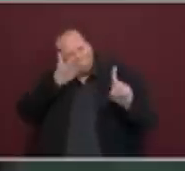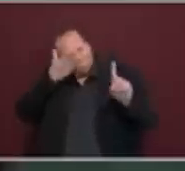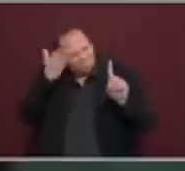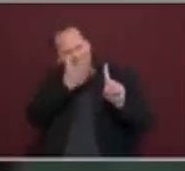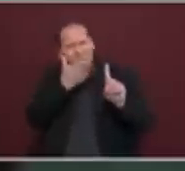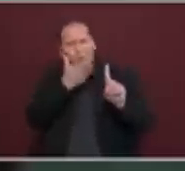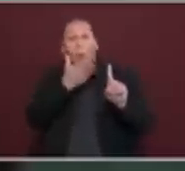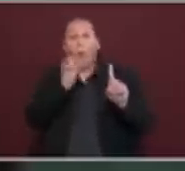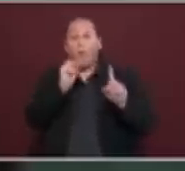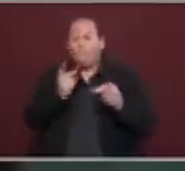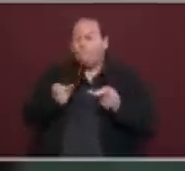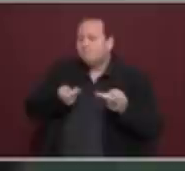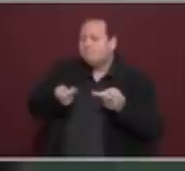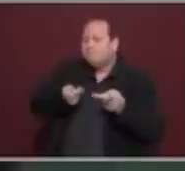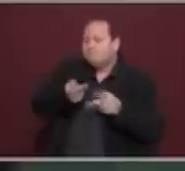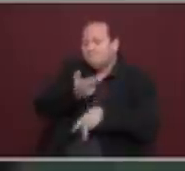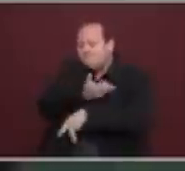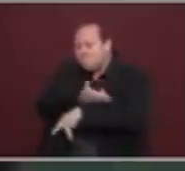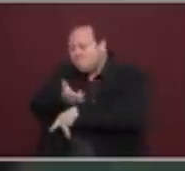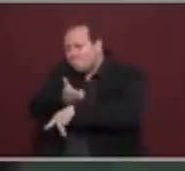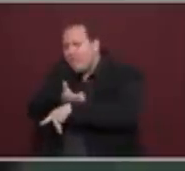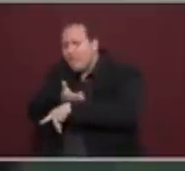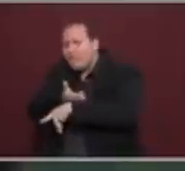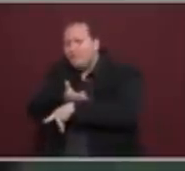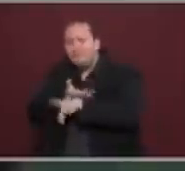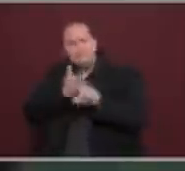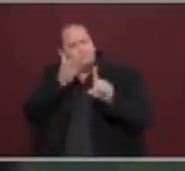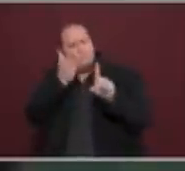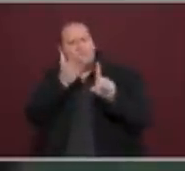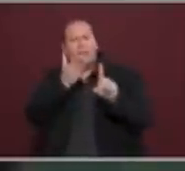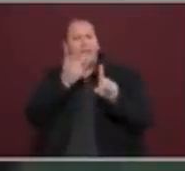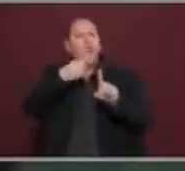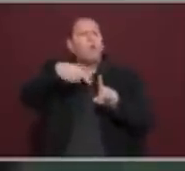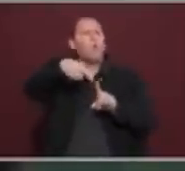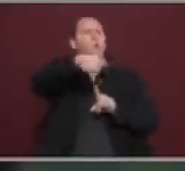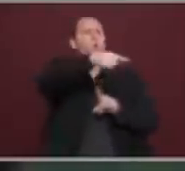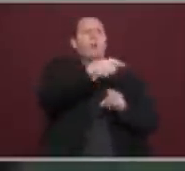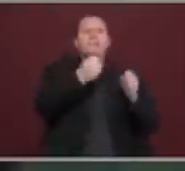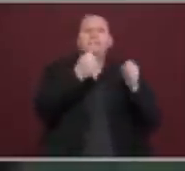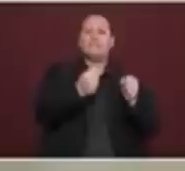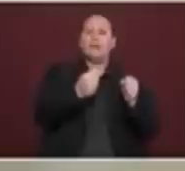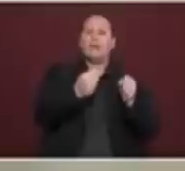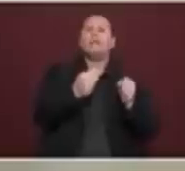estratégico va a ser garantizar la seguridad pública